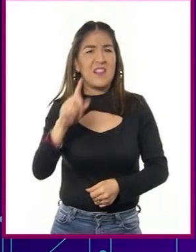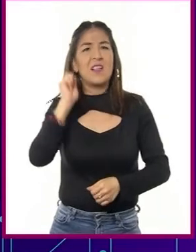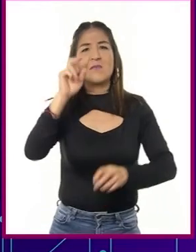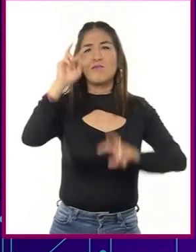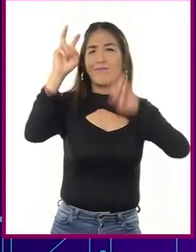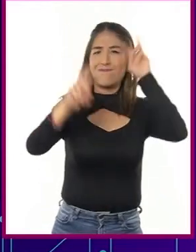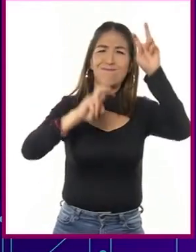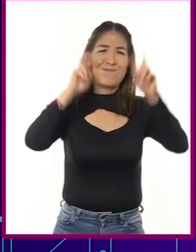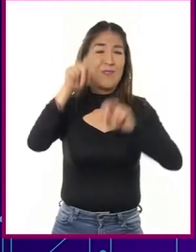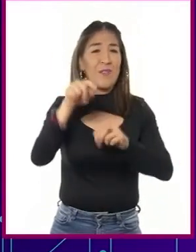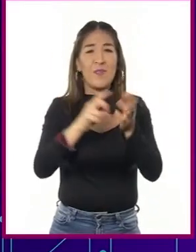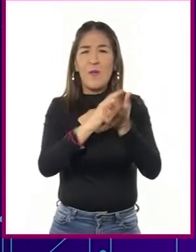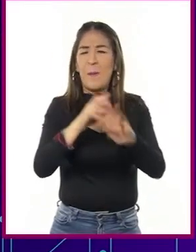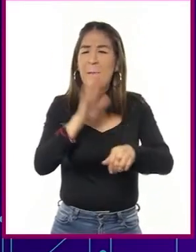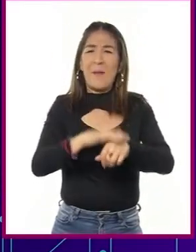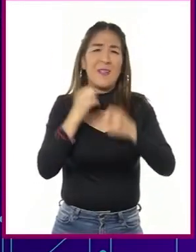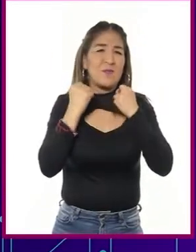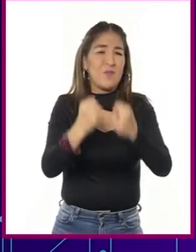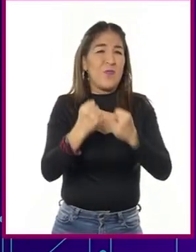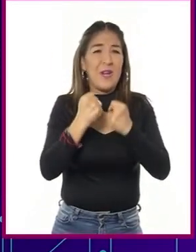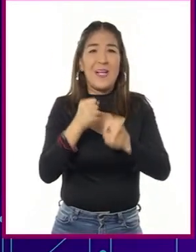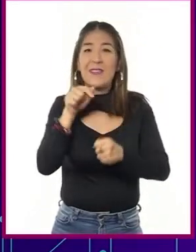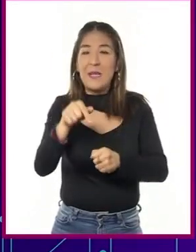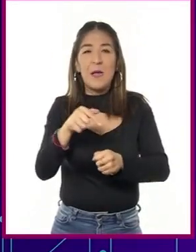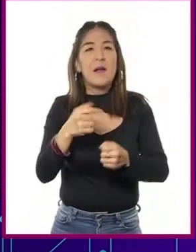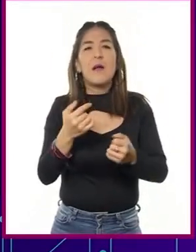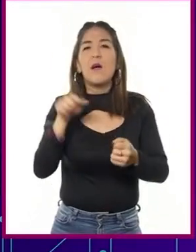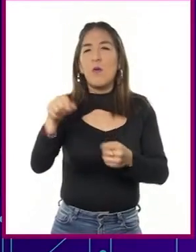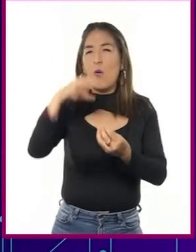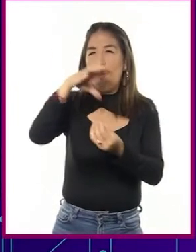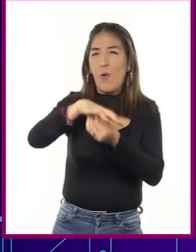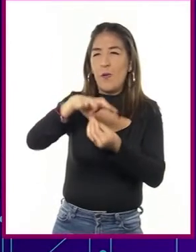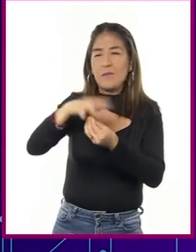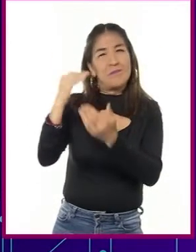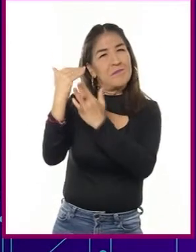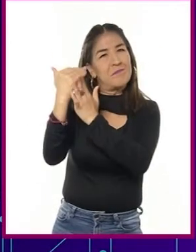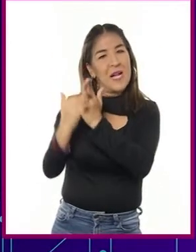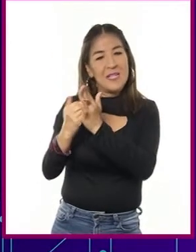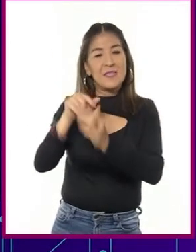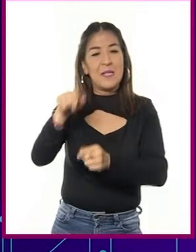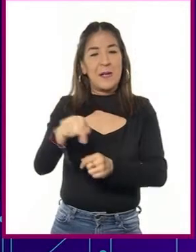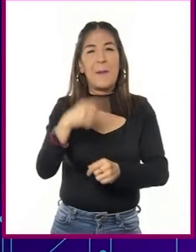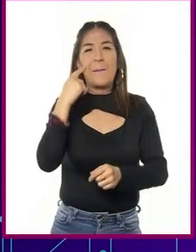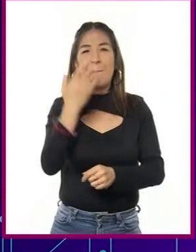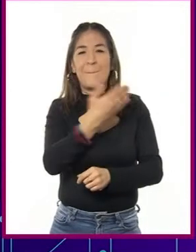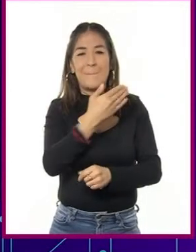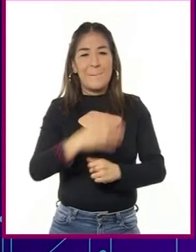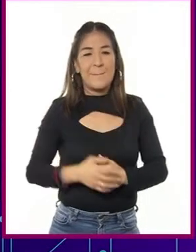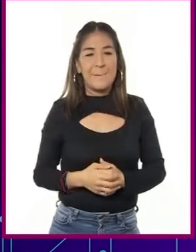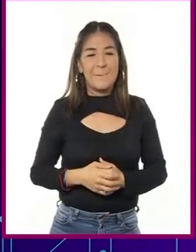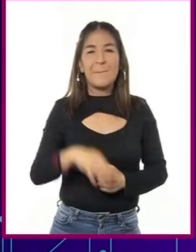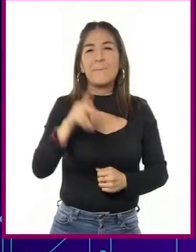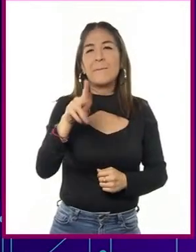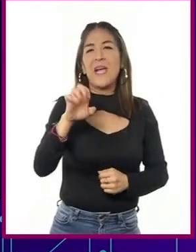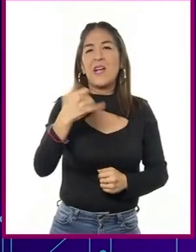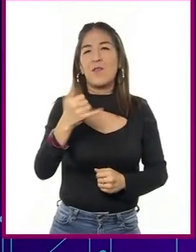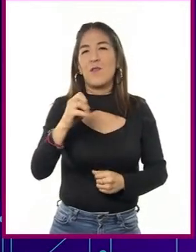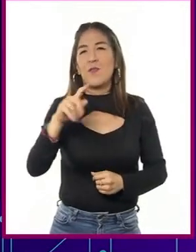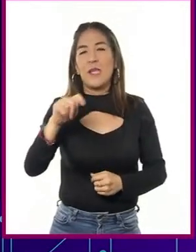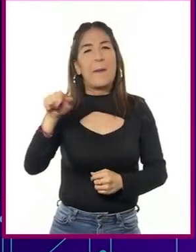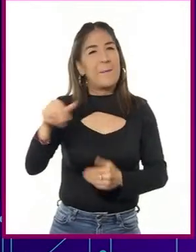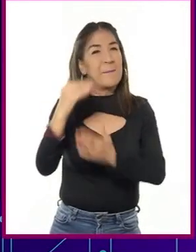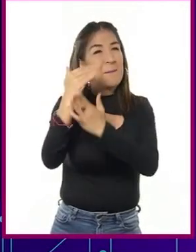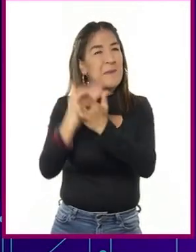más potente que hay. 100 veces más potente que los hongos y 4000 veces más fuerte que la mescalina. ¿Tenías